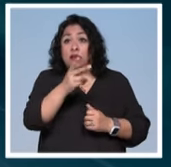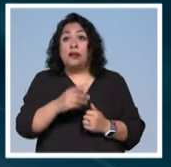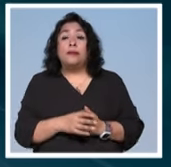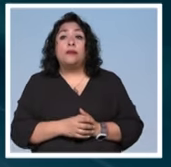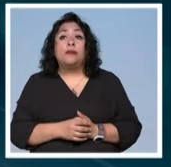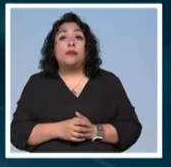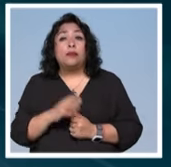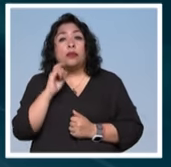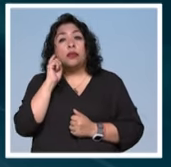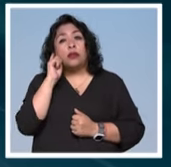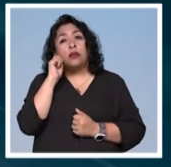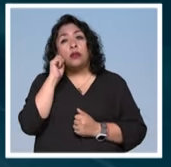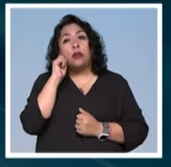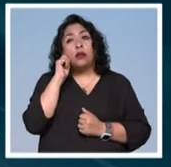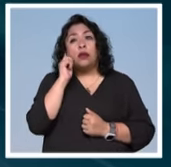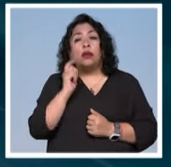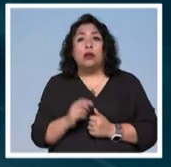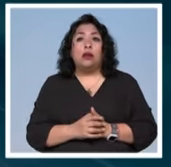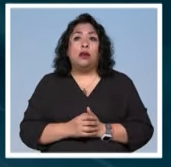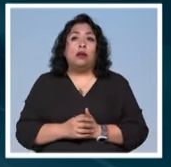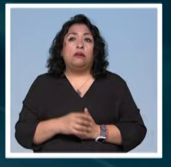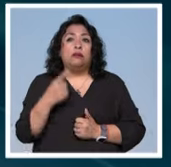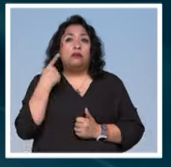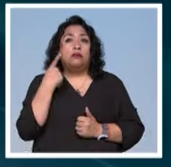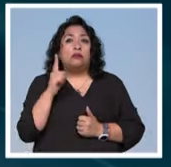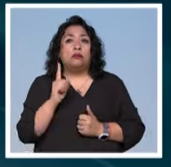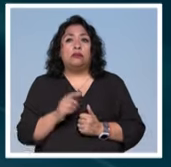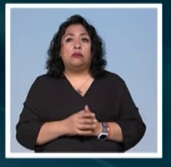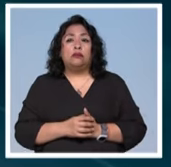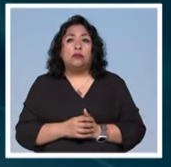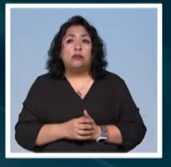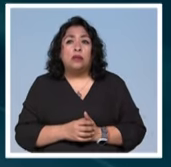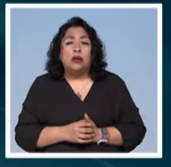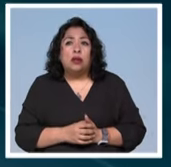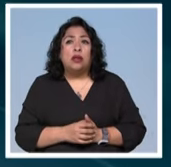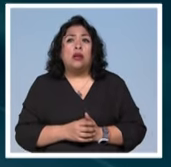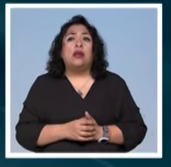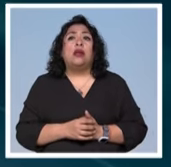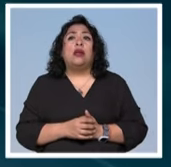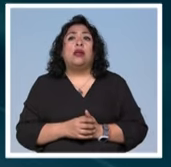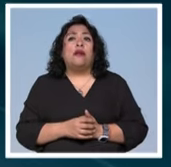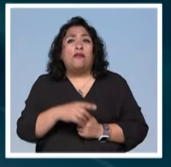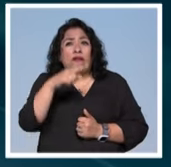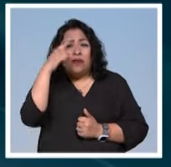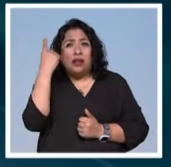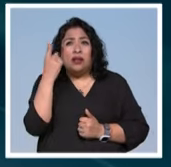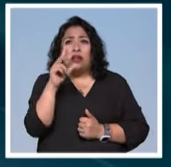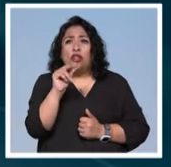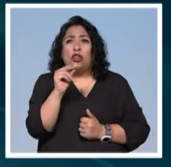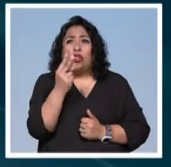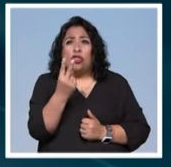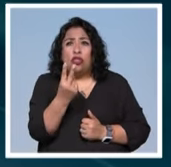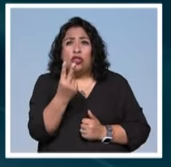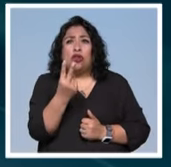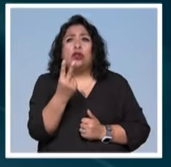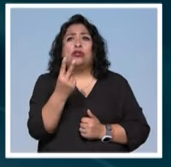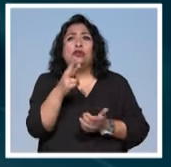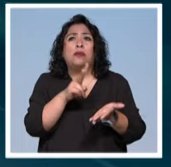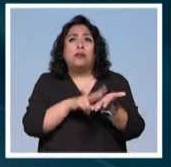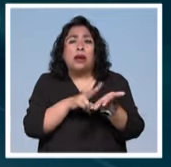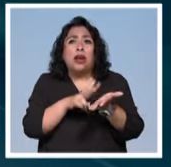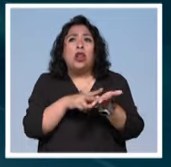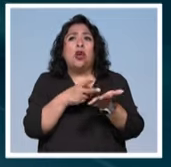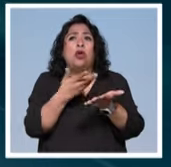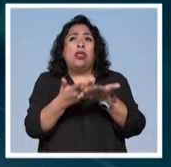situación económica ahorita el aumento generalizado de preo Aunque controlada la inflación los Los costos de la